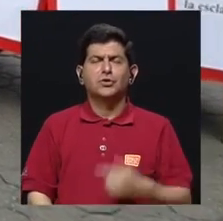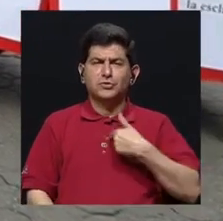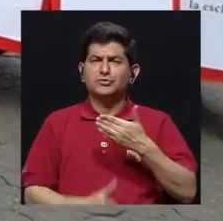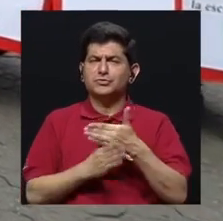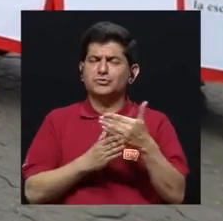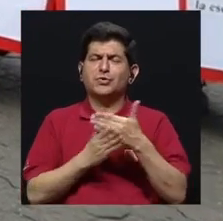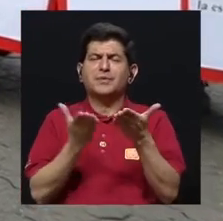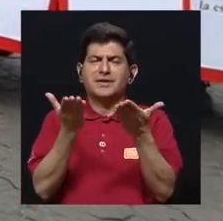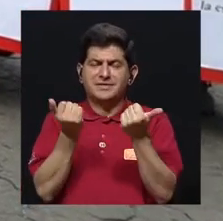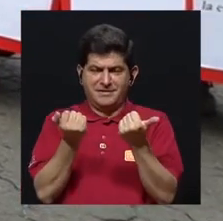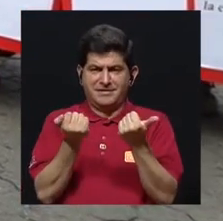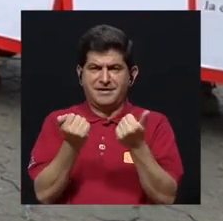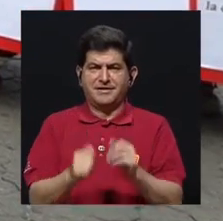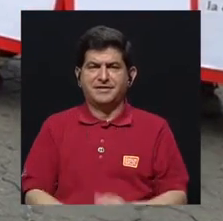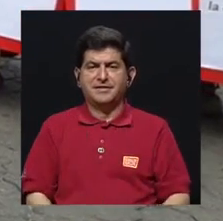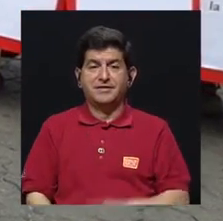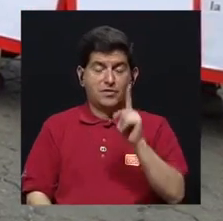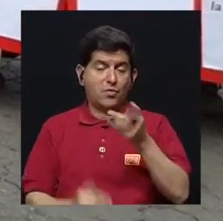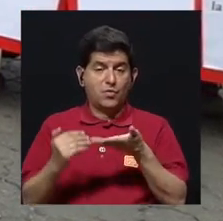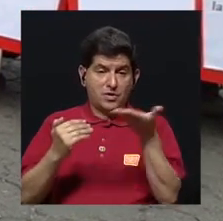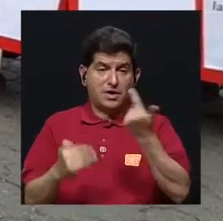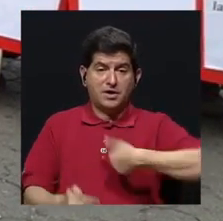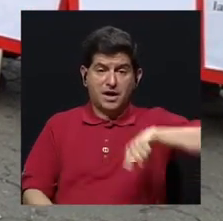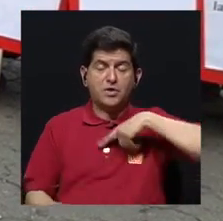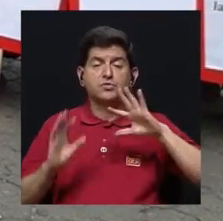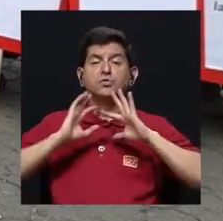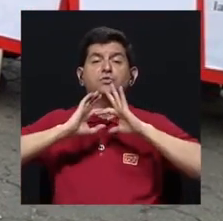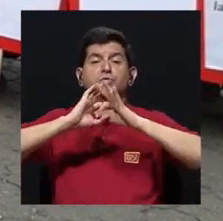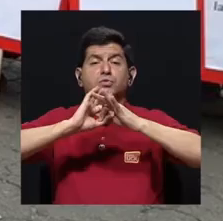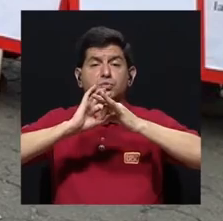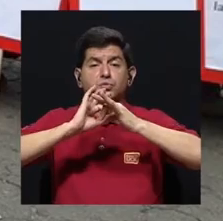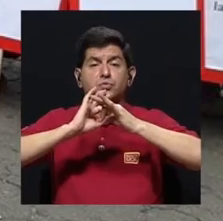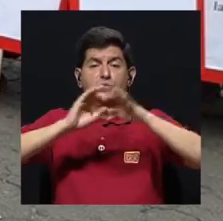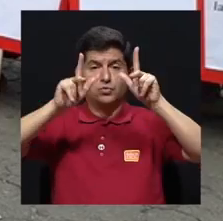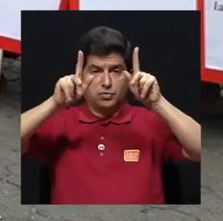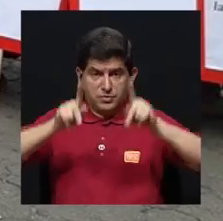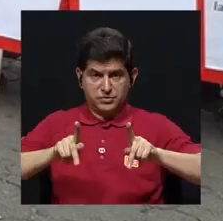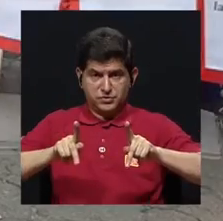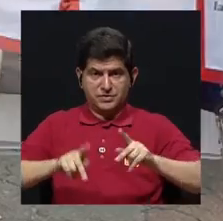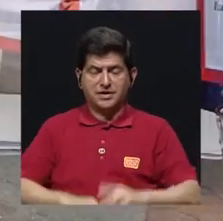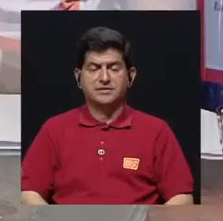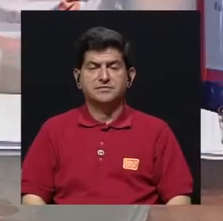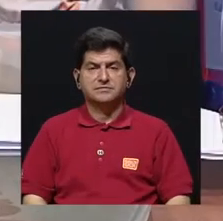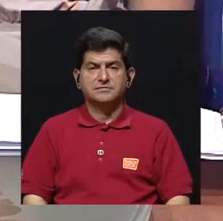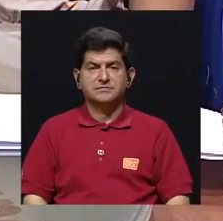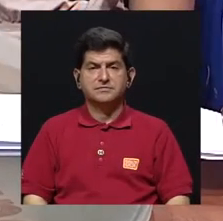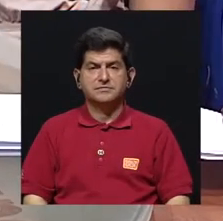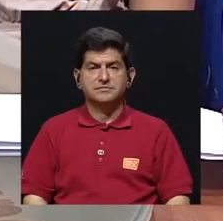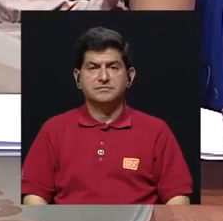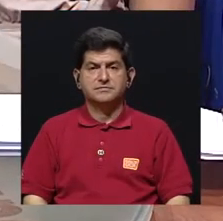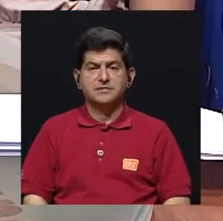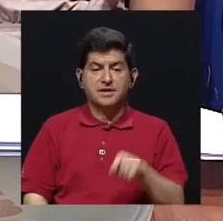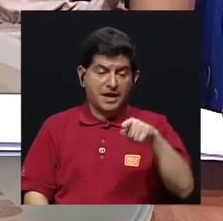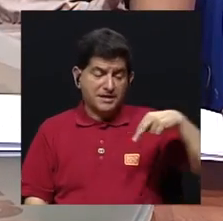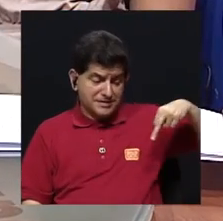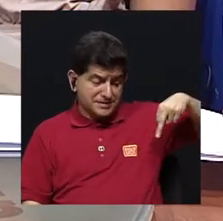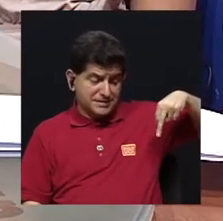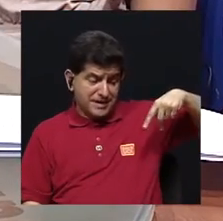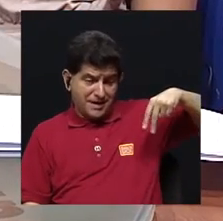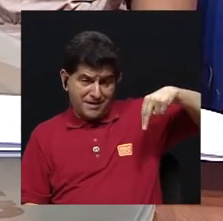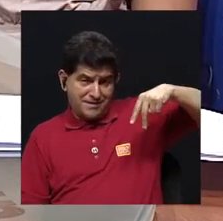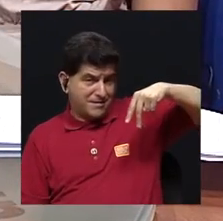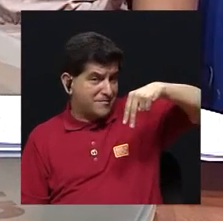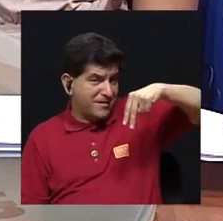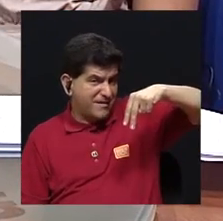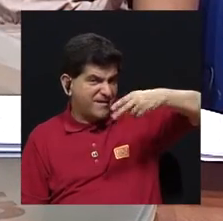con ustedes una de las cosas que nos unió más como gente y que toca la parte de caminar. Y esta